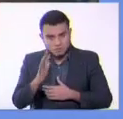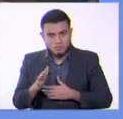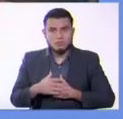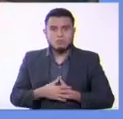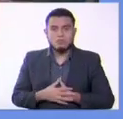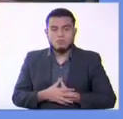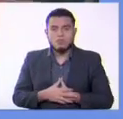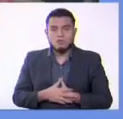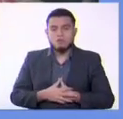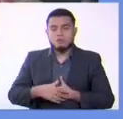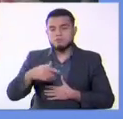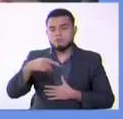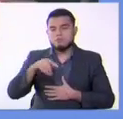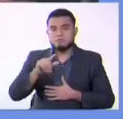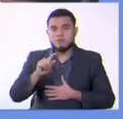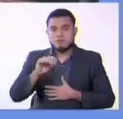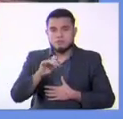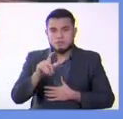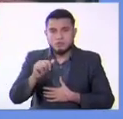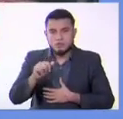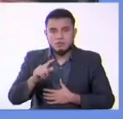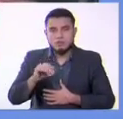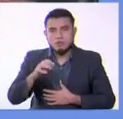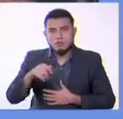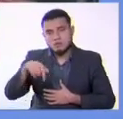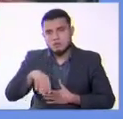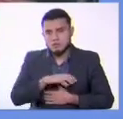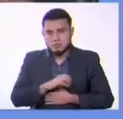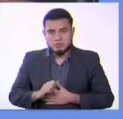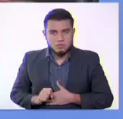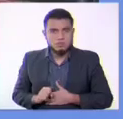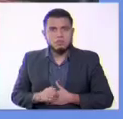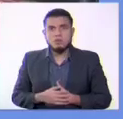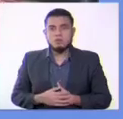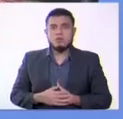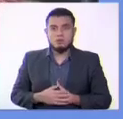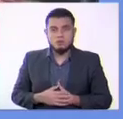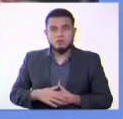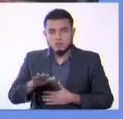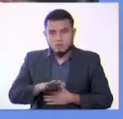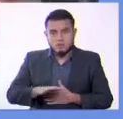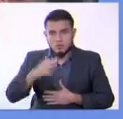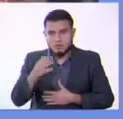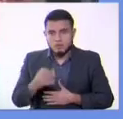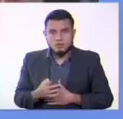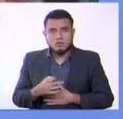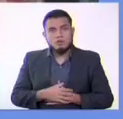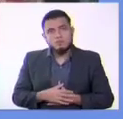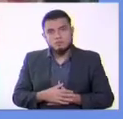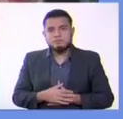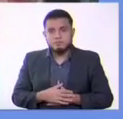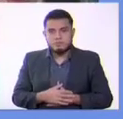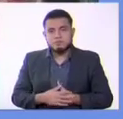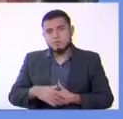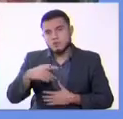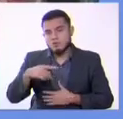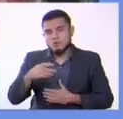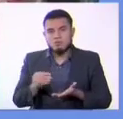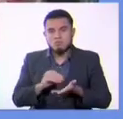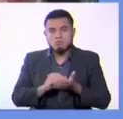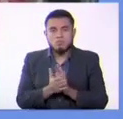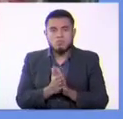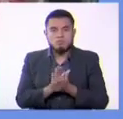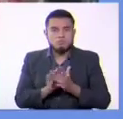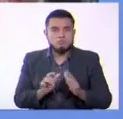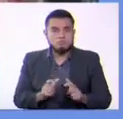los platillos típicos aquí en El Salvador, cada pueblo tiene su platillo típico. En algunos lugares es la yuca, en algunos son las pupusas, por decirlo